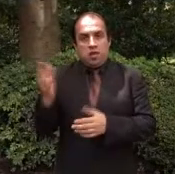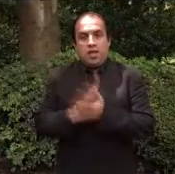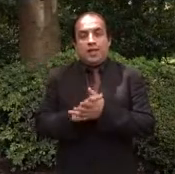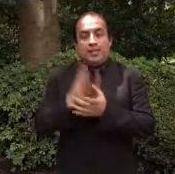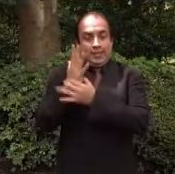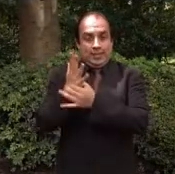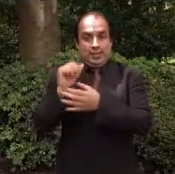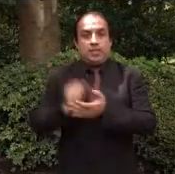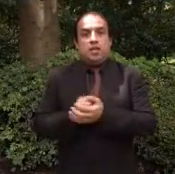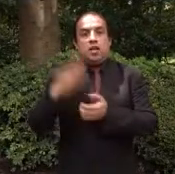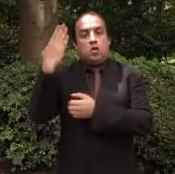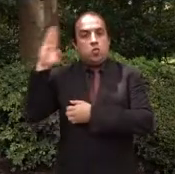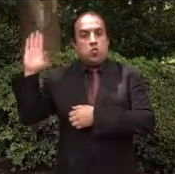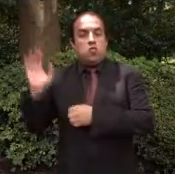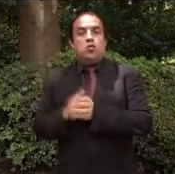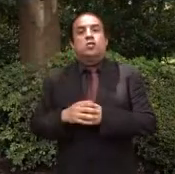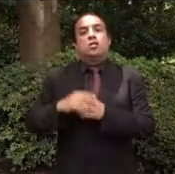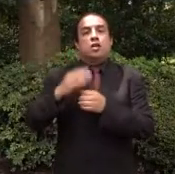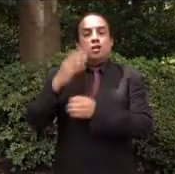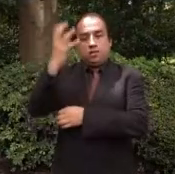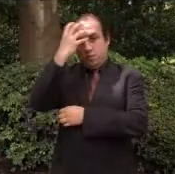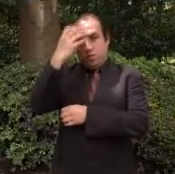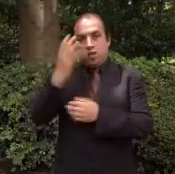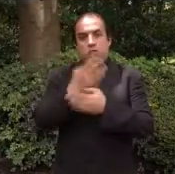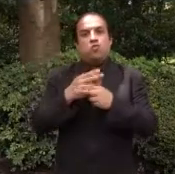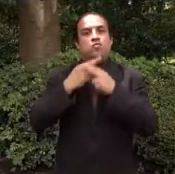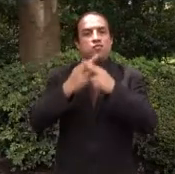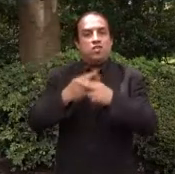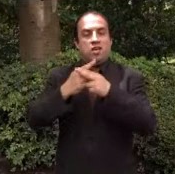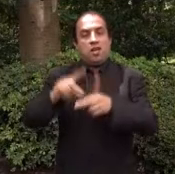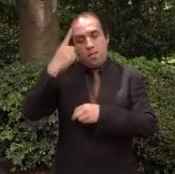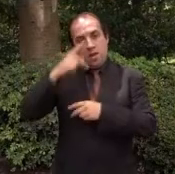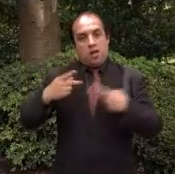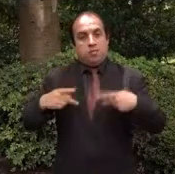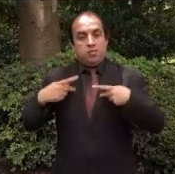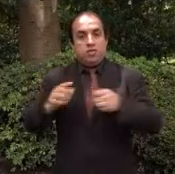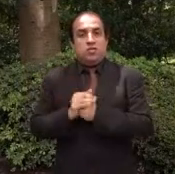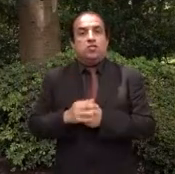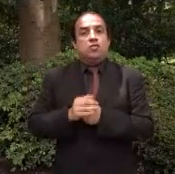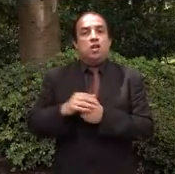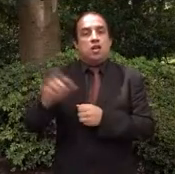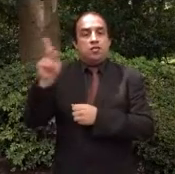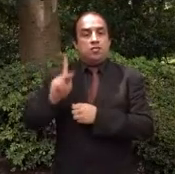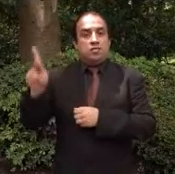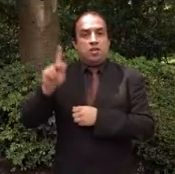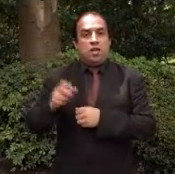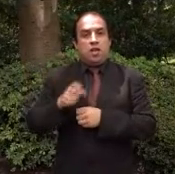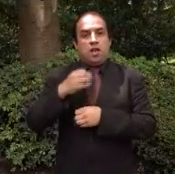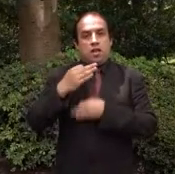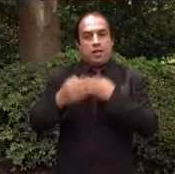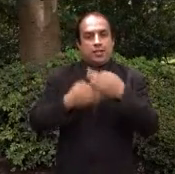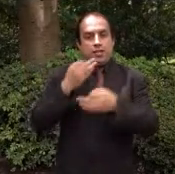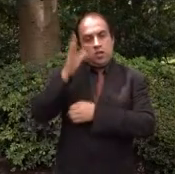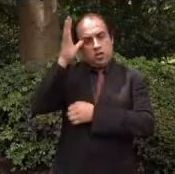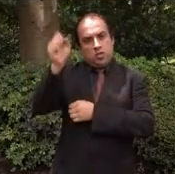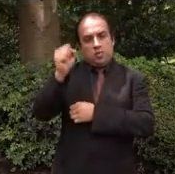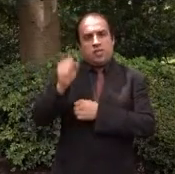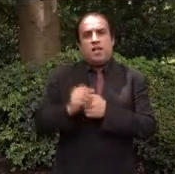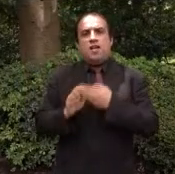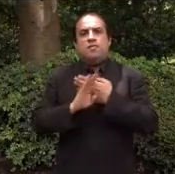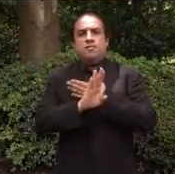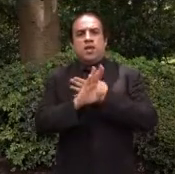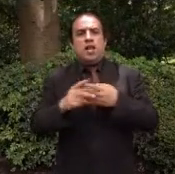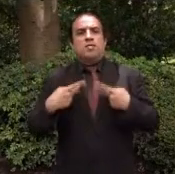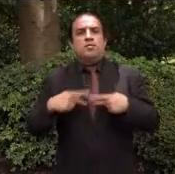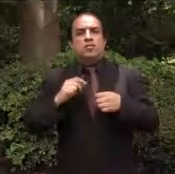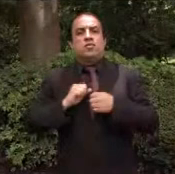un tesoro para todos los habitantes de la Ciudad de México por su naturaleza, para su cultura. Ninguno de estos conceptos nos es ajeno a los capitalinos y este